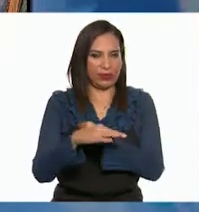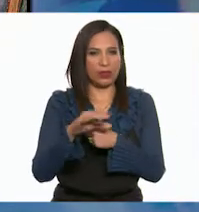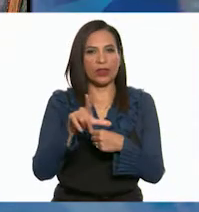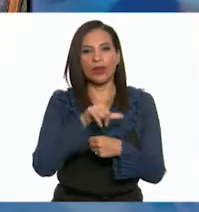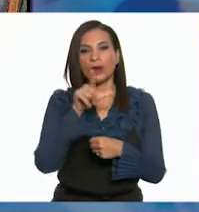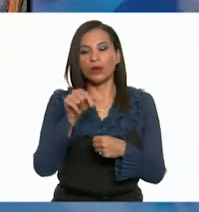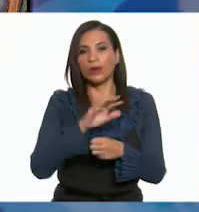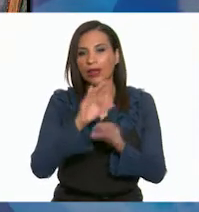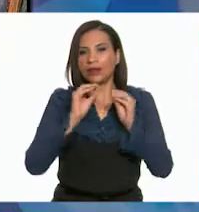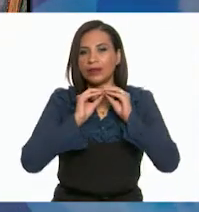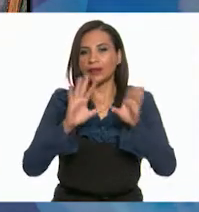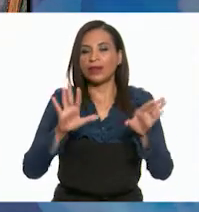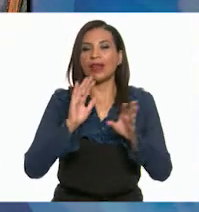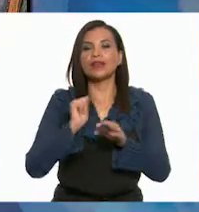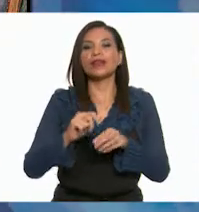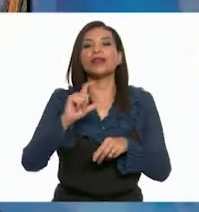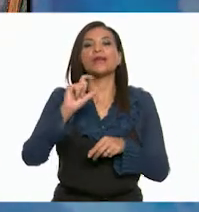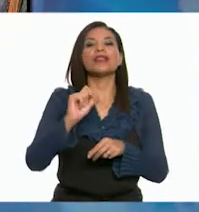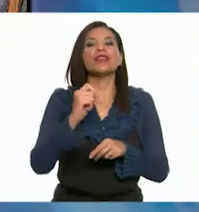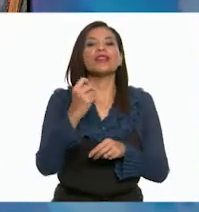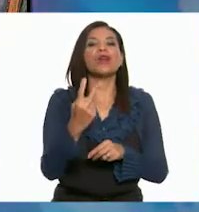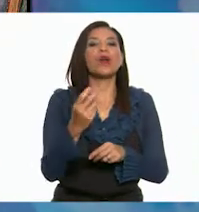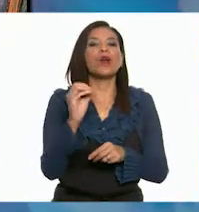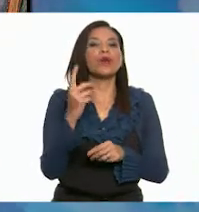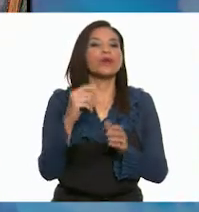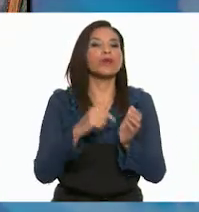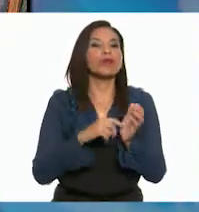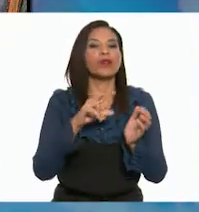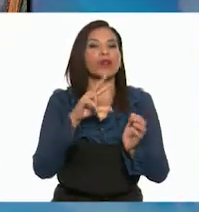a conocer el 22 de octubre de